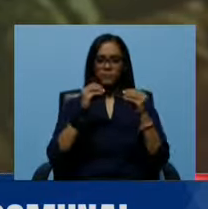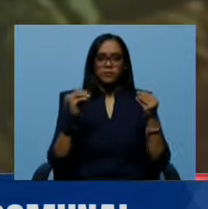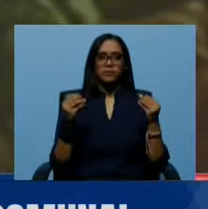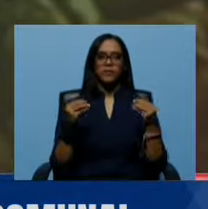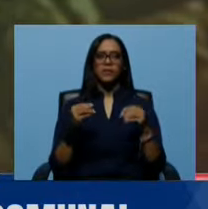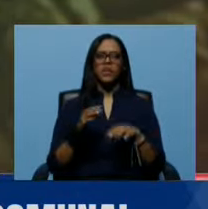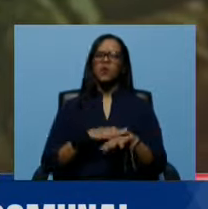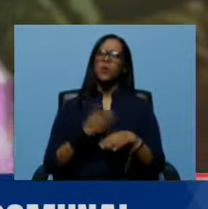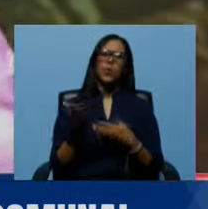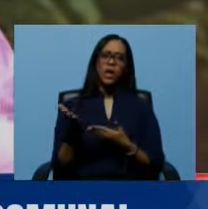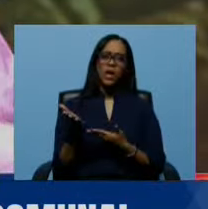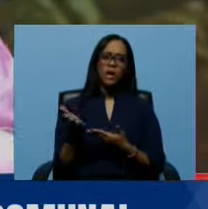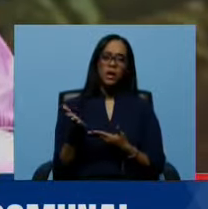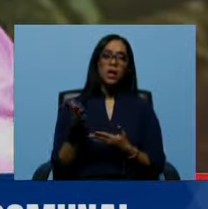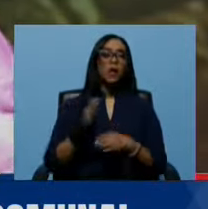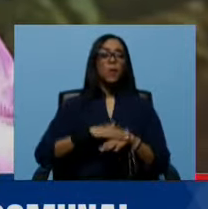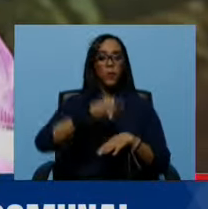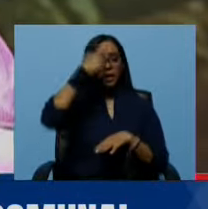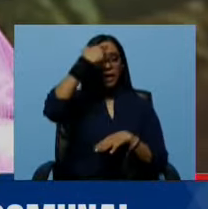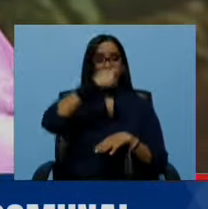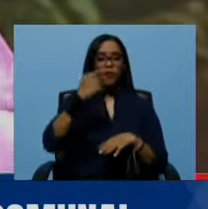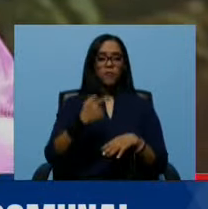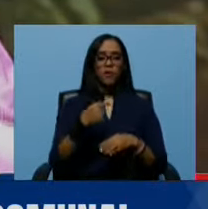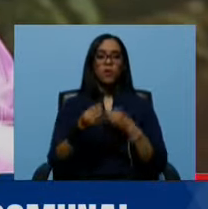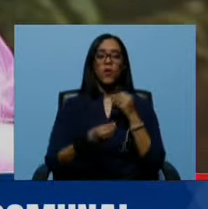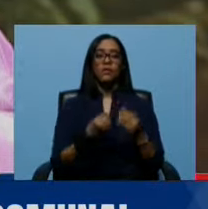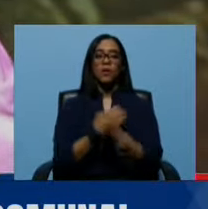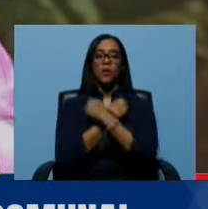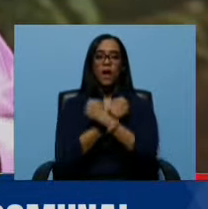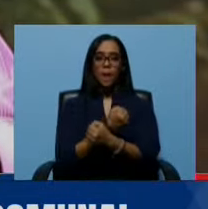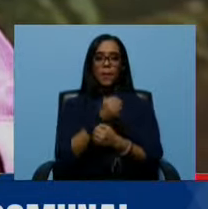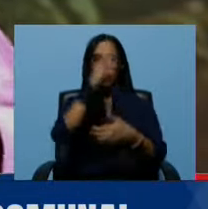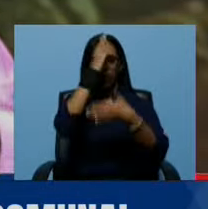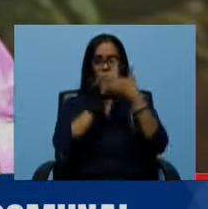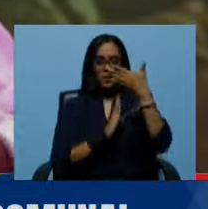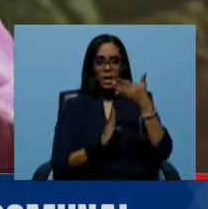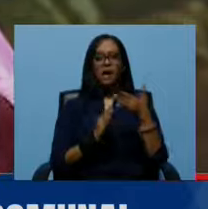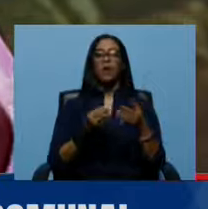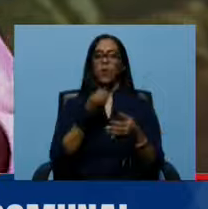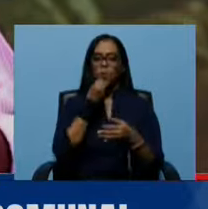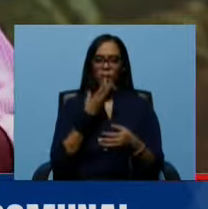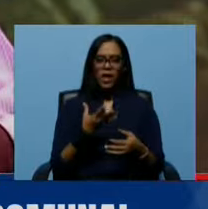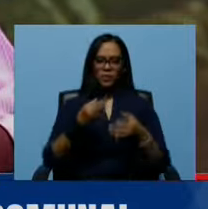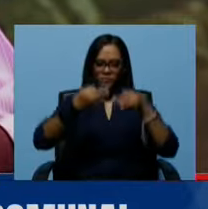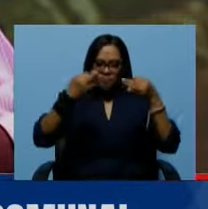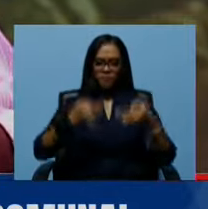¿Y por qué es eso? Porque el pueblo hace las cosas con amor, con honestidad, con eficacia, con eficiencia.